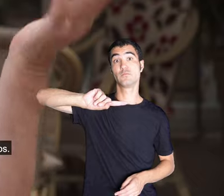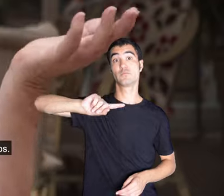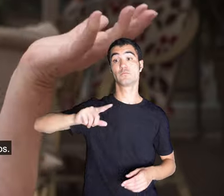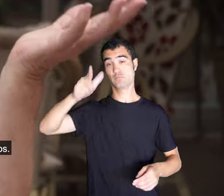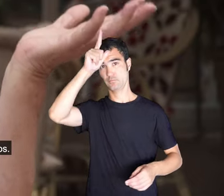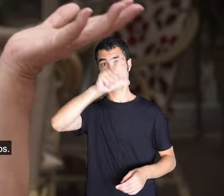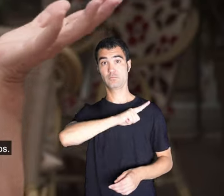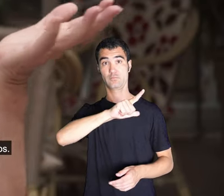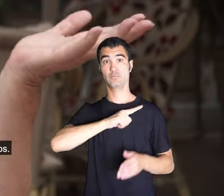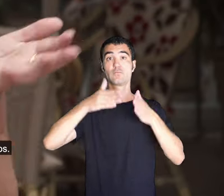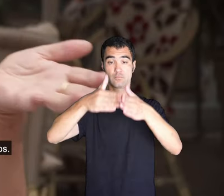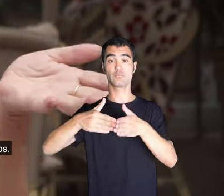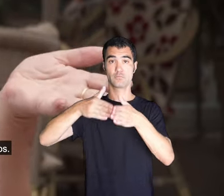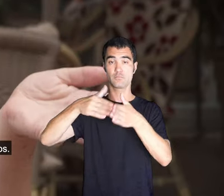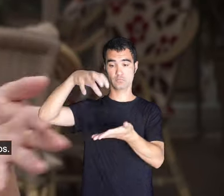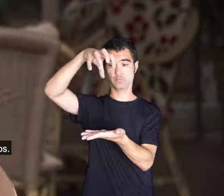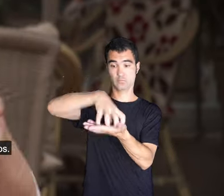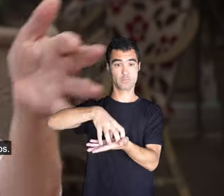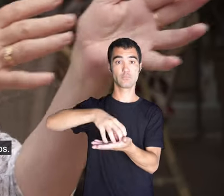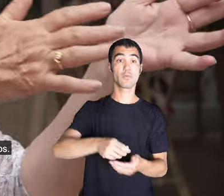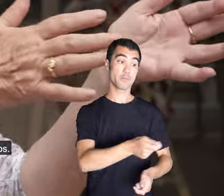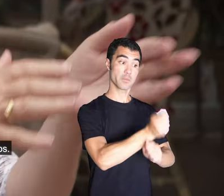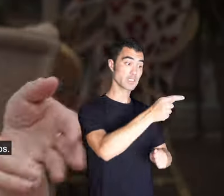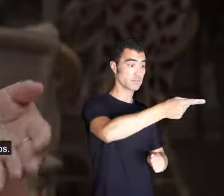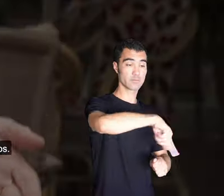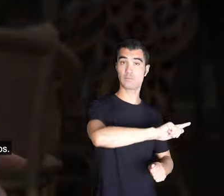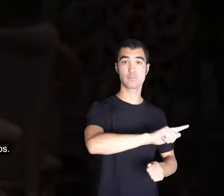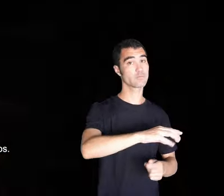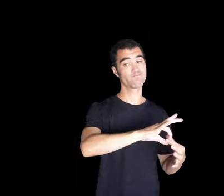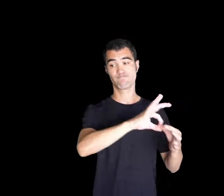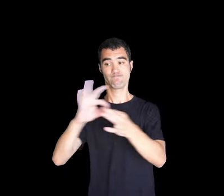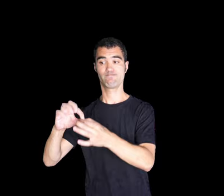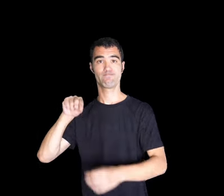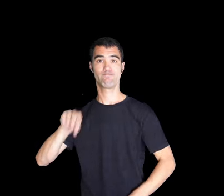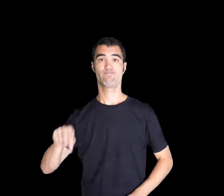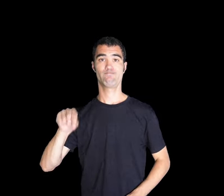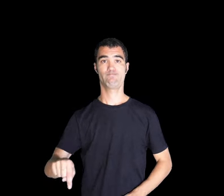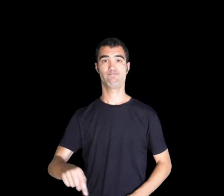la armada que dependía, que, bueno, la pesca dependía de ellos.